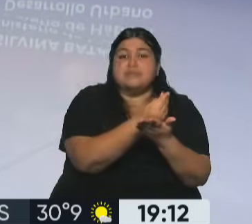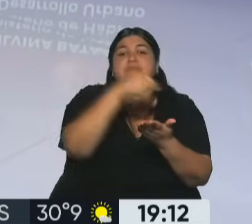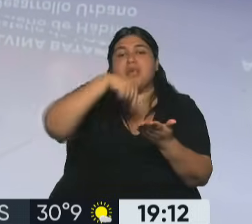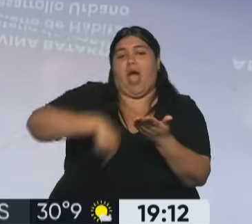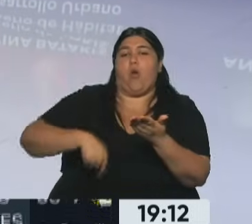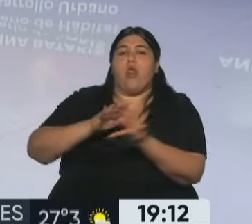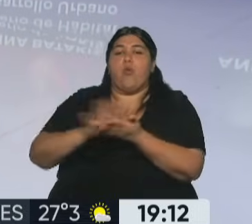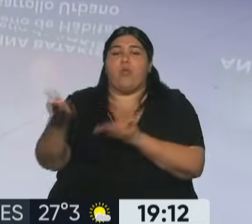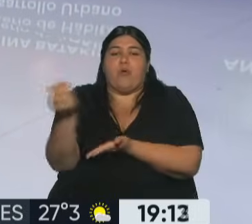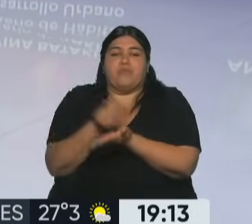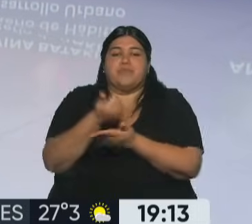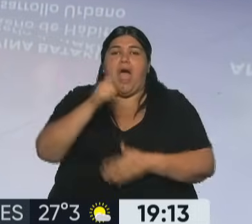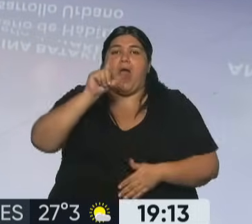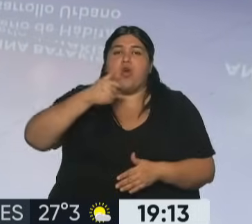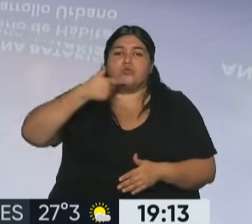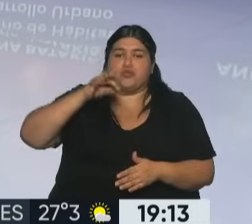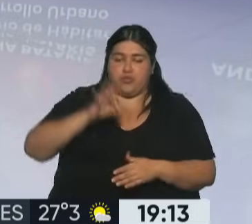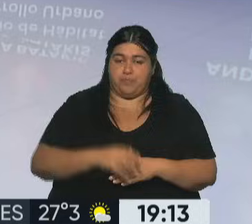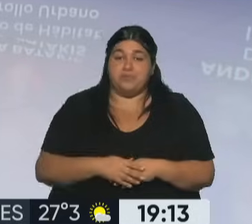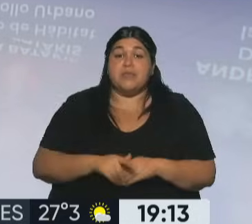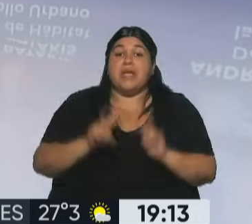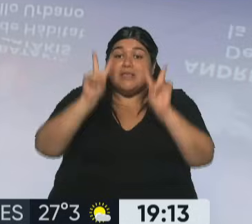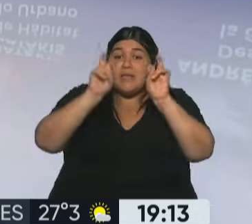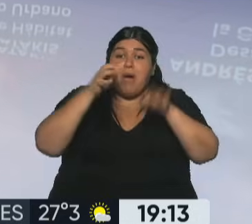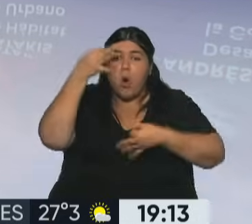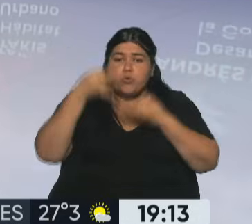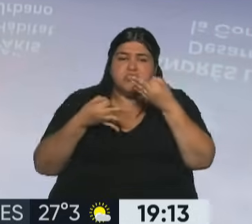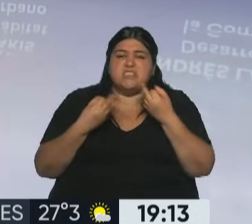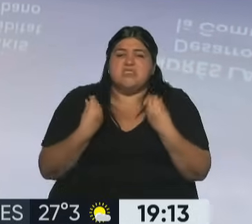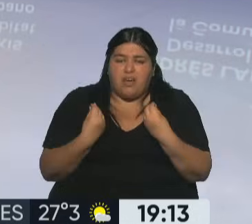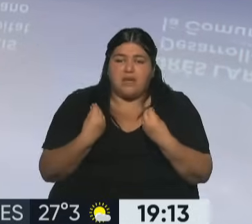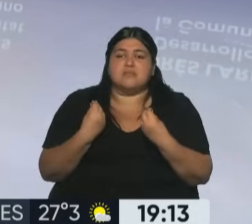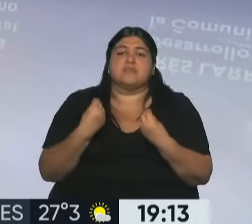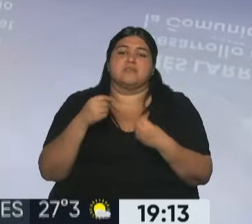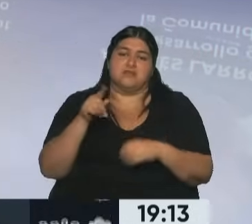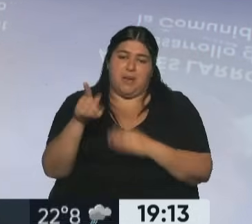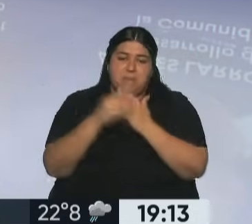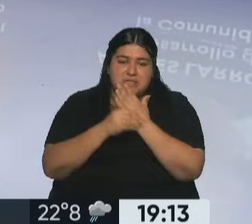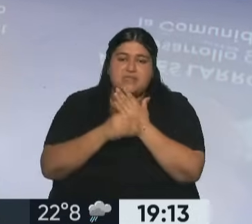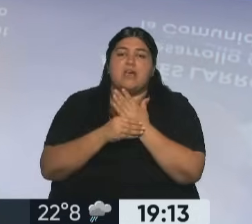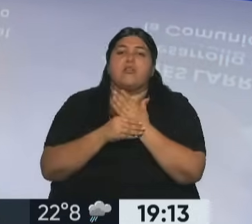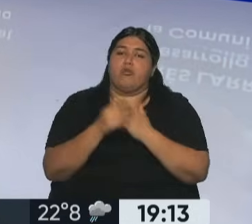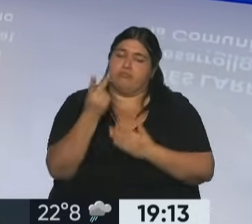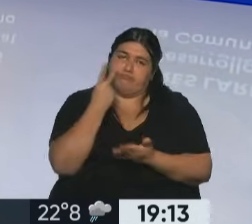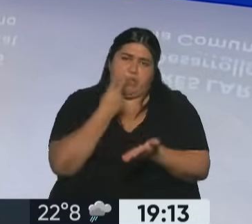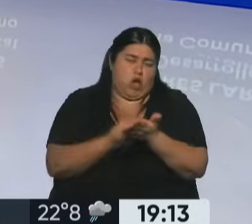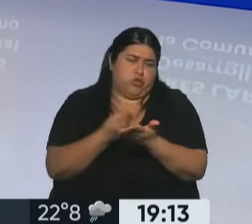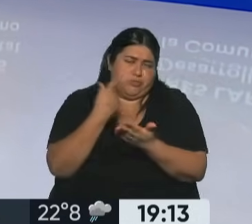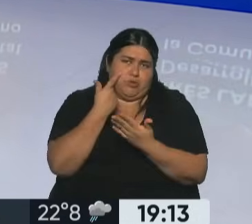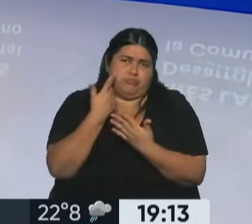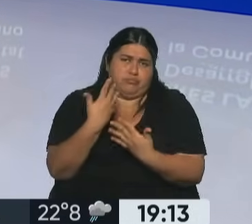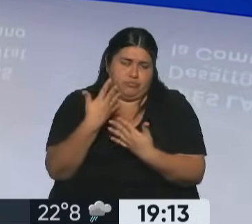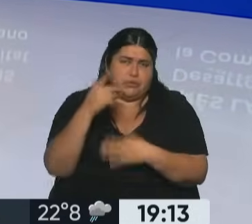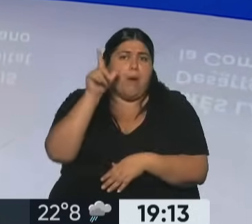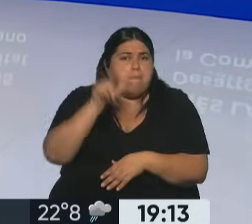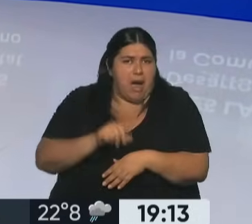Buenos Aires en el caso puntual de Justicia quien llega es un hombre sumamente reconocido a nivel judicial en el país un